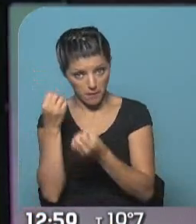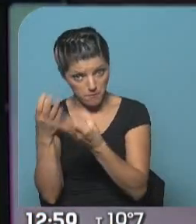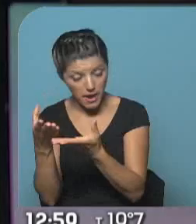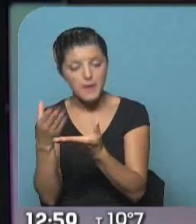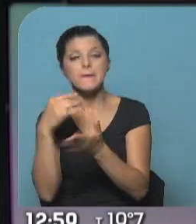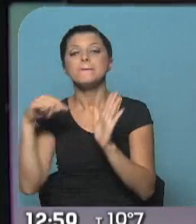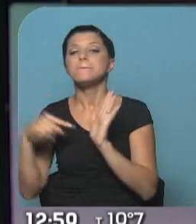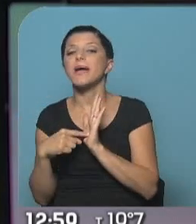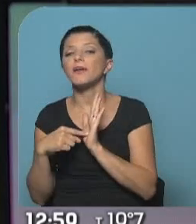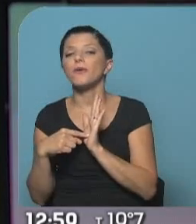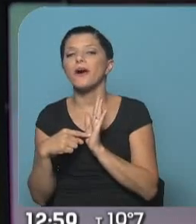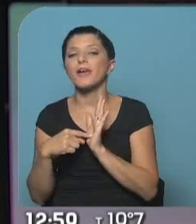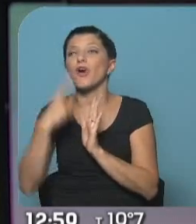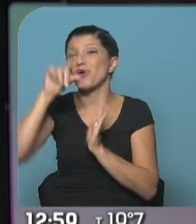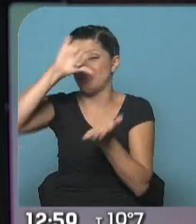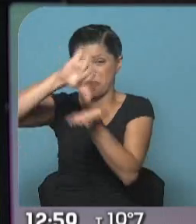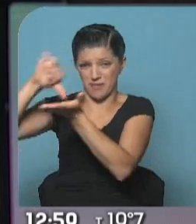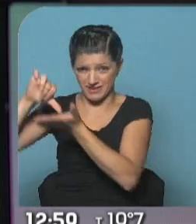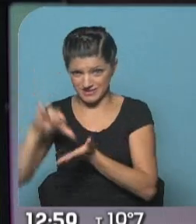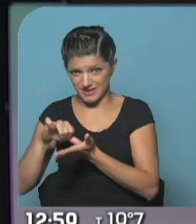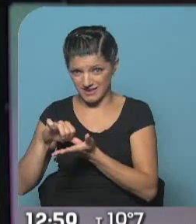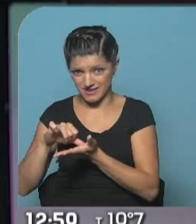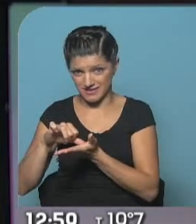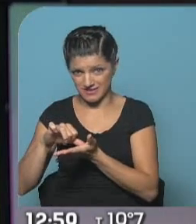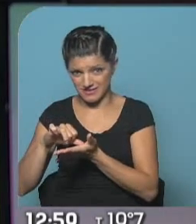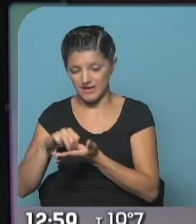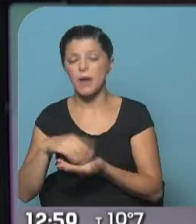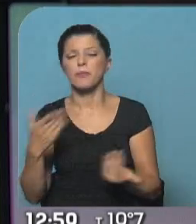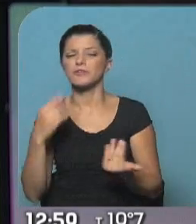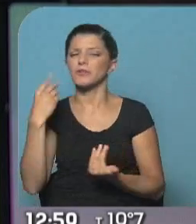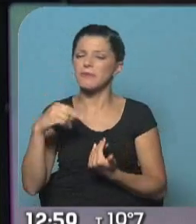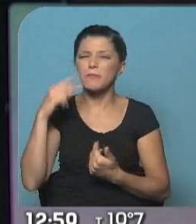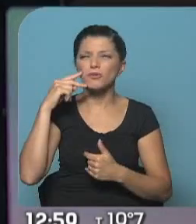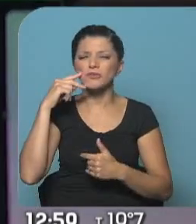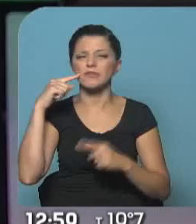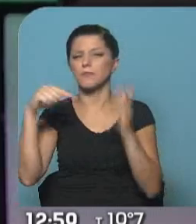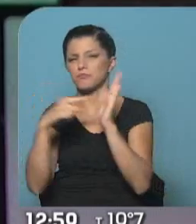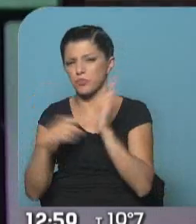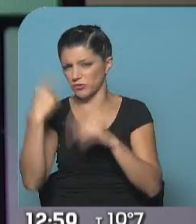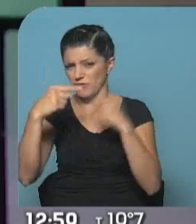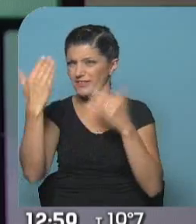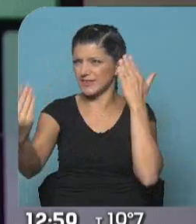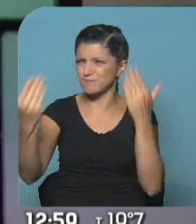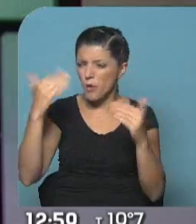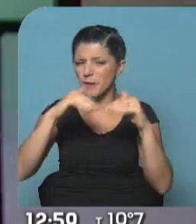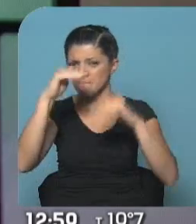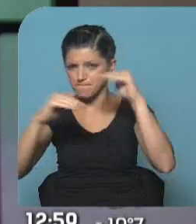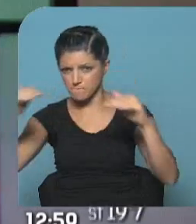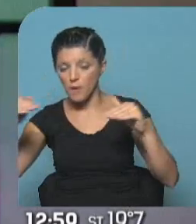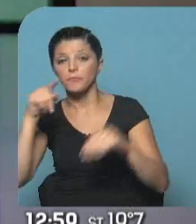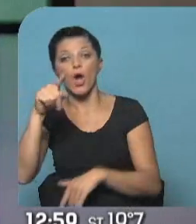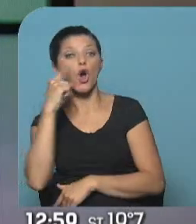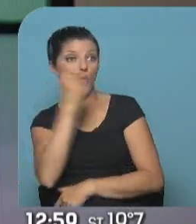no está sola, ¿no? Entonces yo creo que ahí habría que equilibrar un poco y ver las cosas. Por supuesto Steinmeier está haciendo lo que debe hacer. Como presidente tiene que